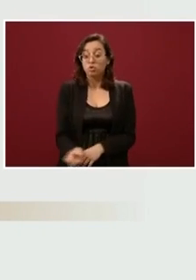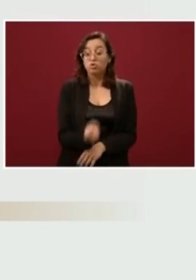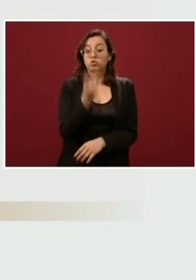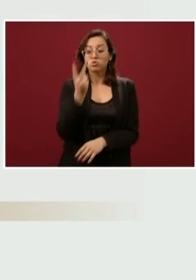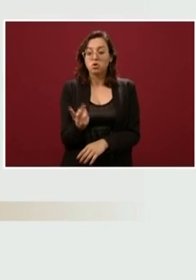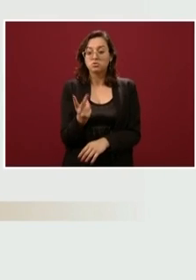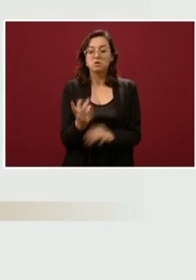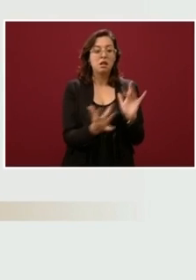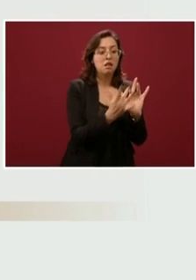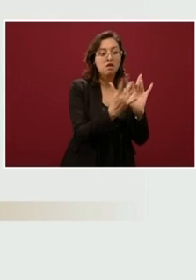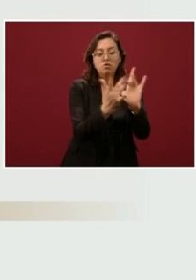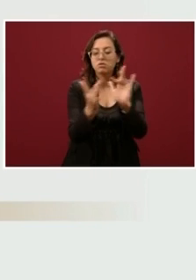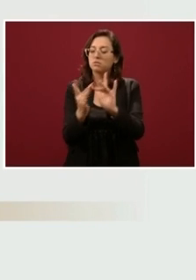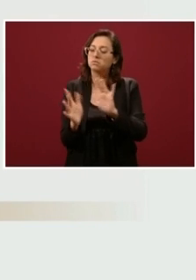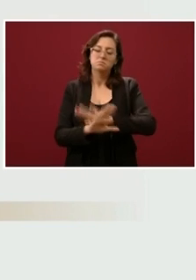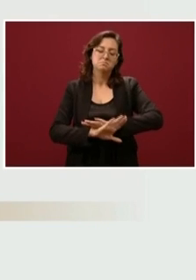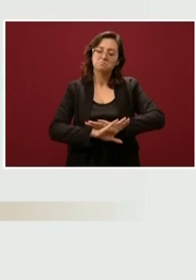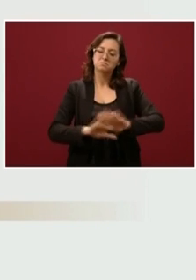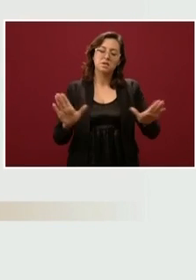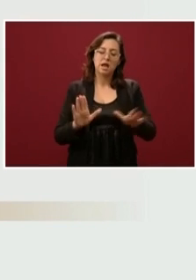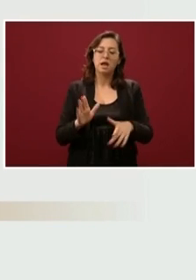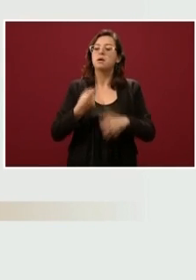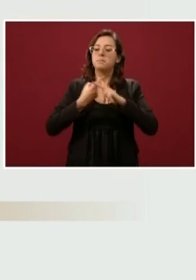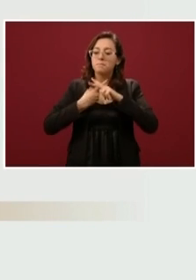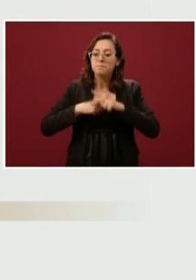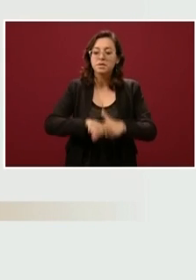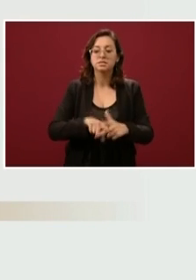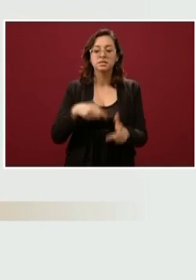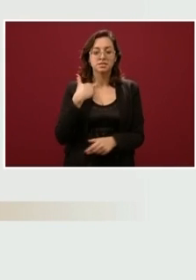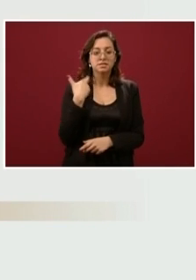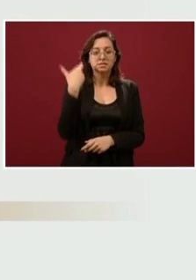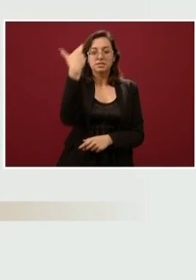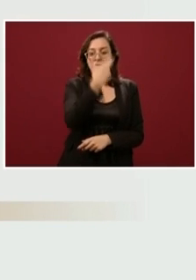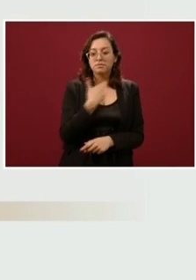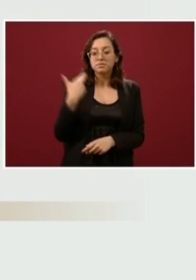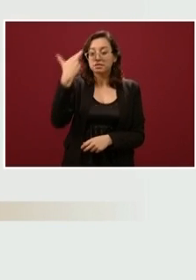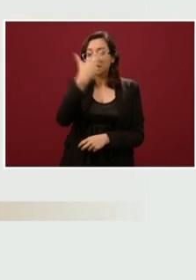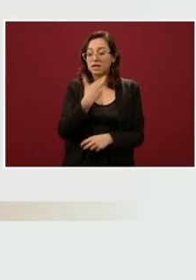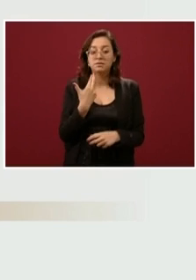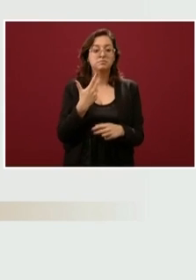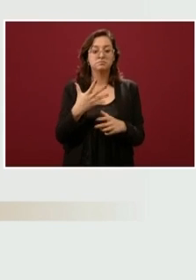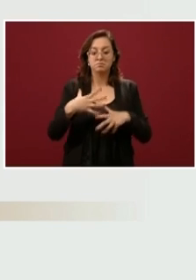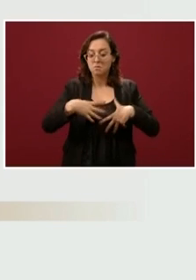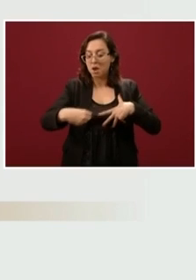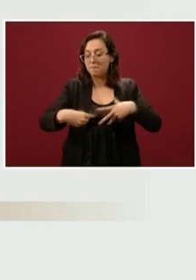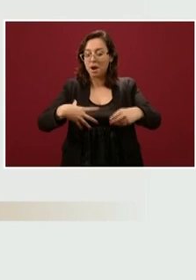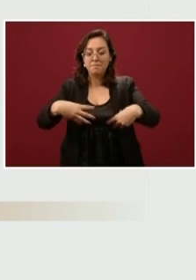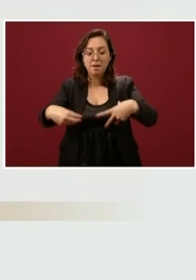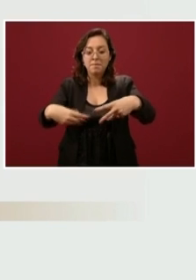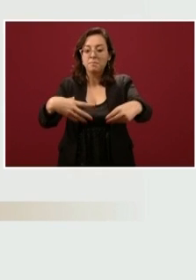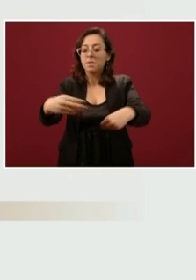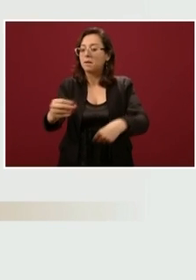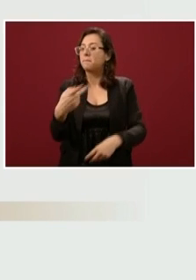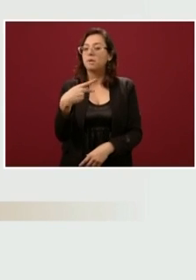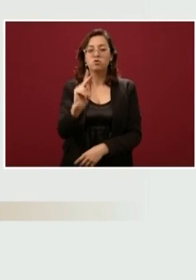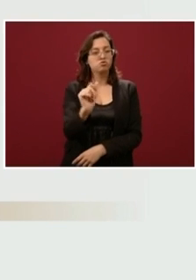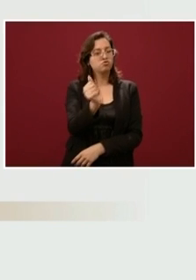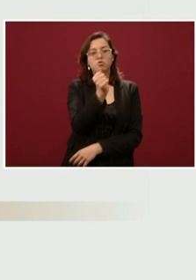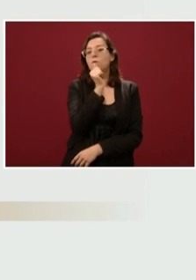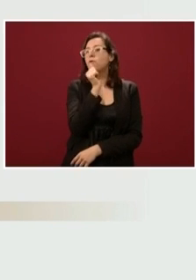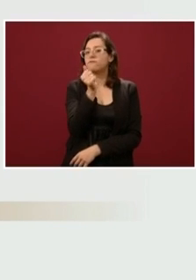se limita y ahora lo que inicia es más bien el estudio y el seguimiento de los brotes comunitarios. Pero dado que todavía estamos en una fase